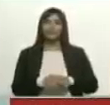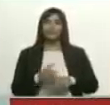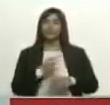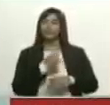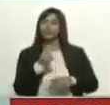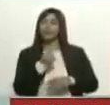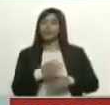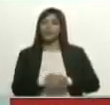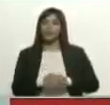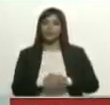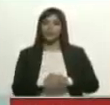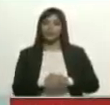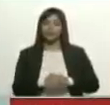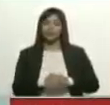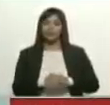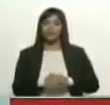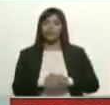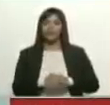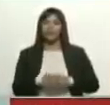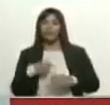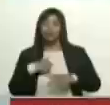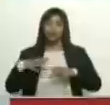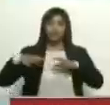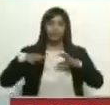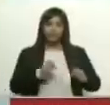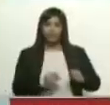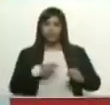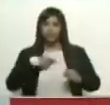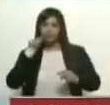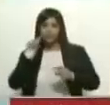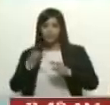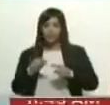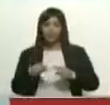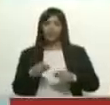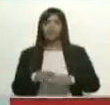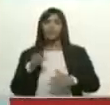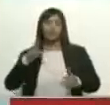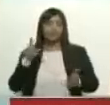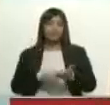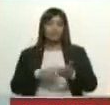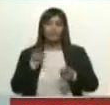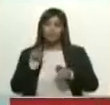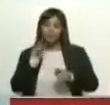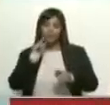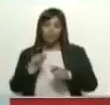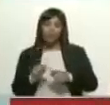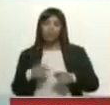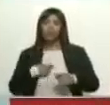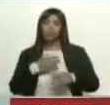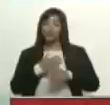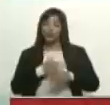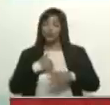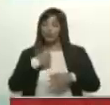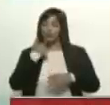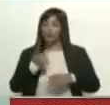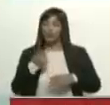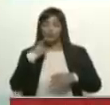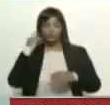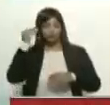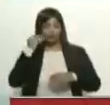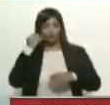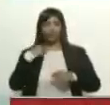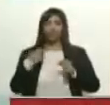simple y llanamente, conquistar ese objetivo. Uno de ellos, yo lo he dicho y lo hemos aquí analizado y lo